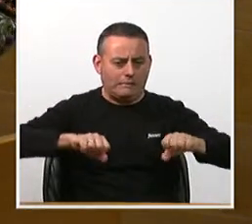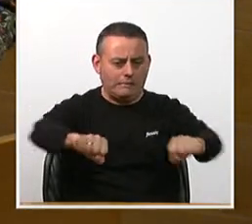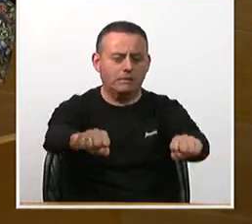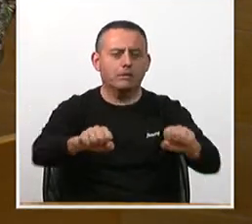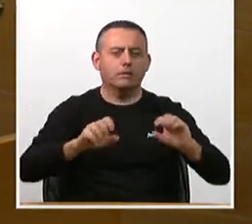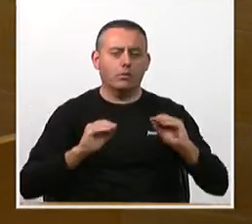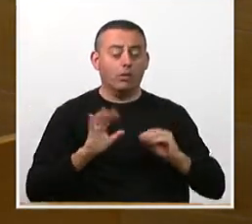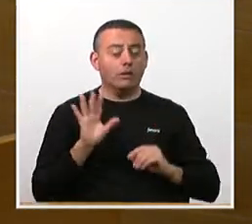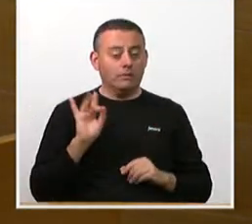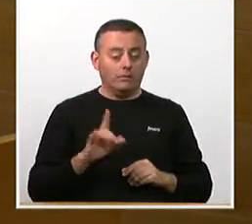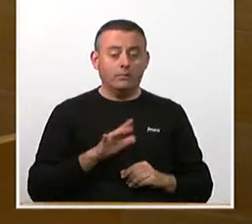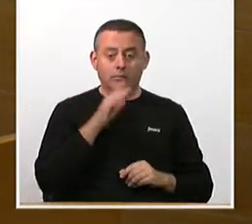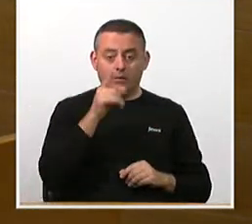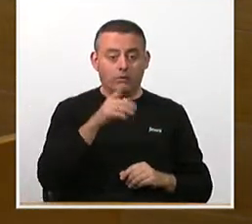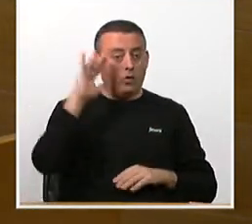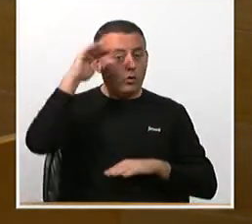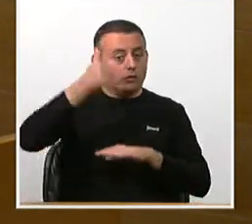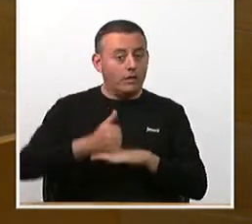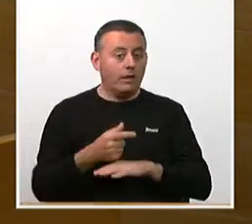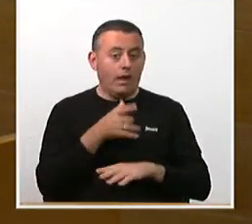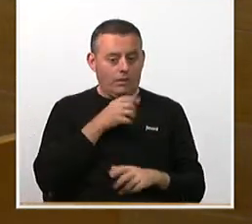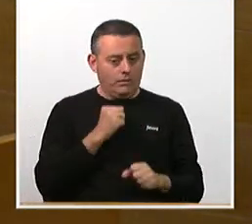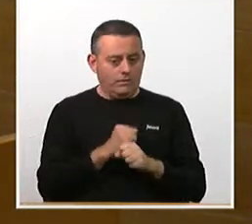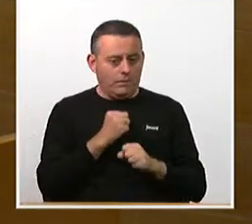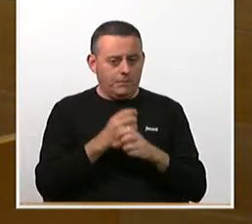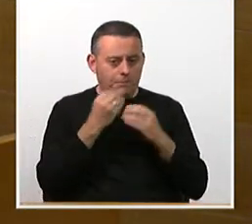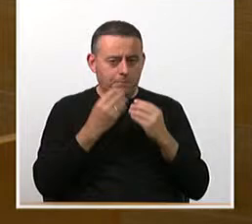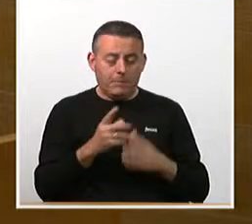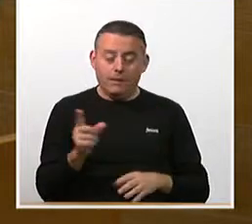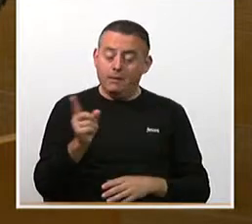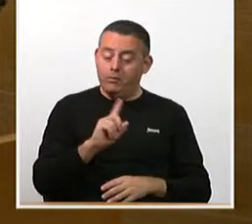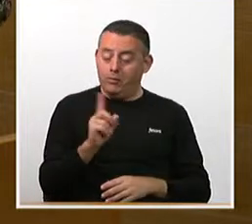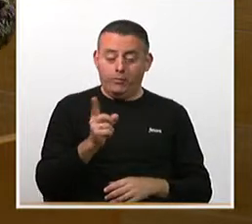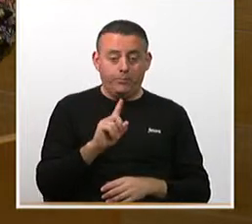y la conseller y